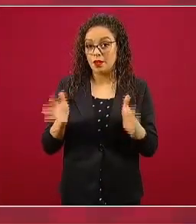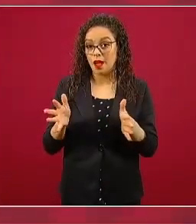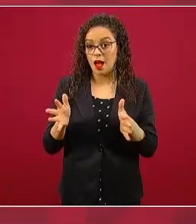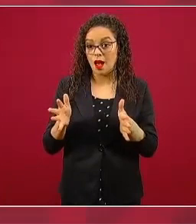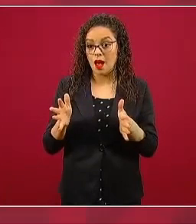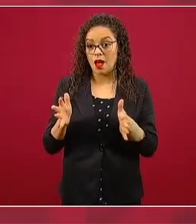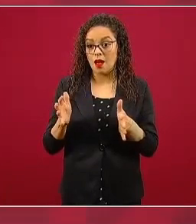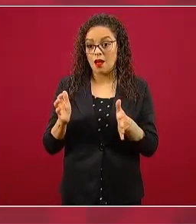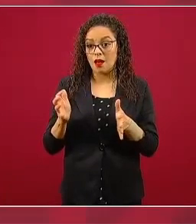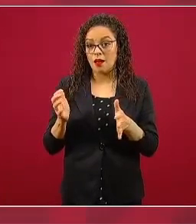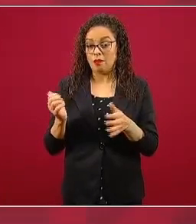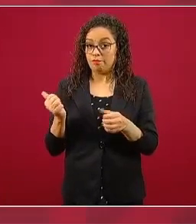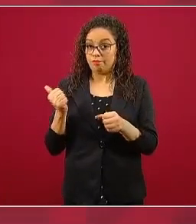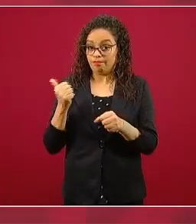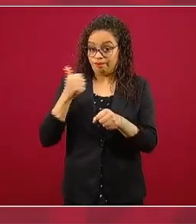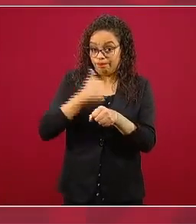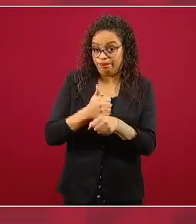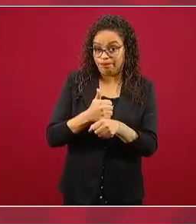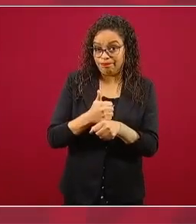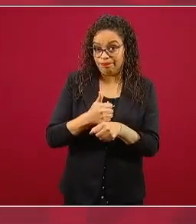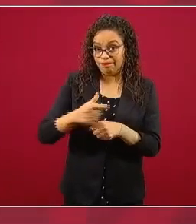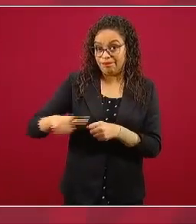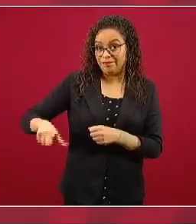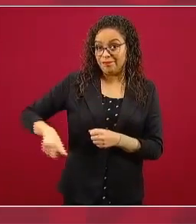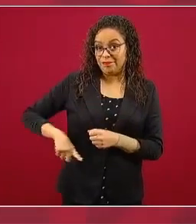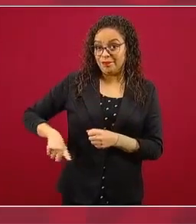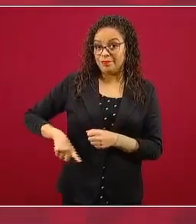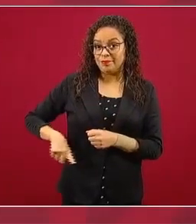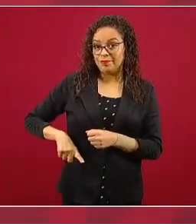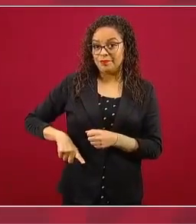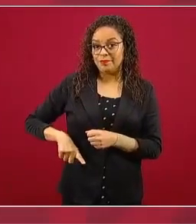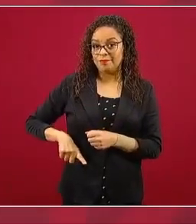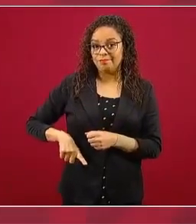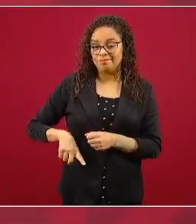se corre el riesgo de que los que llegan